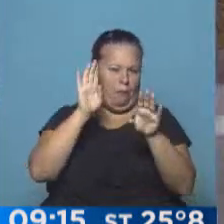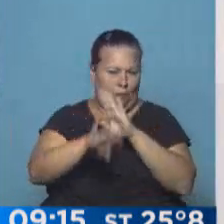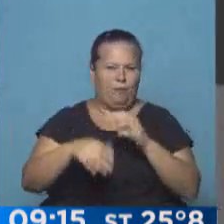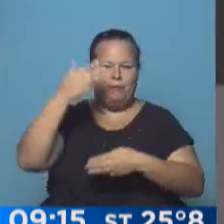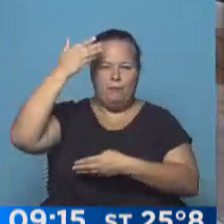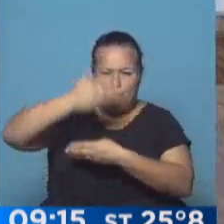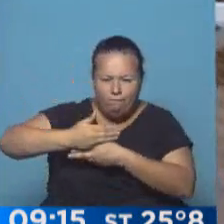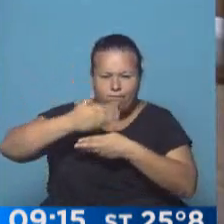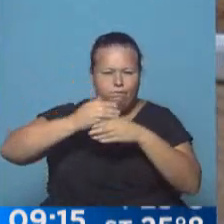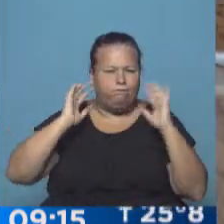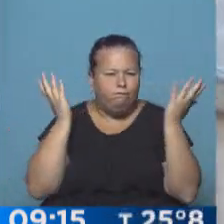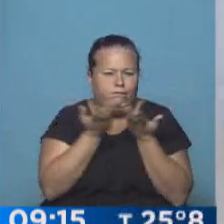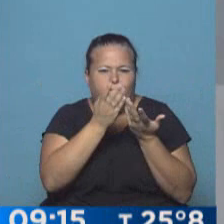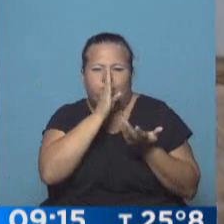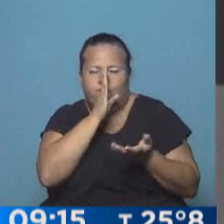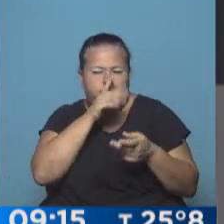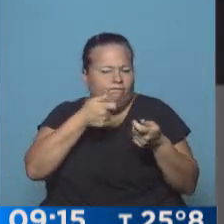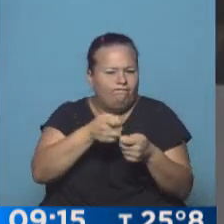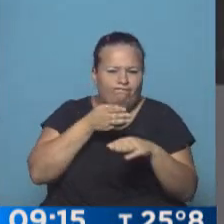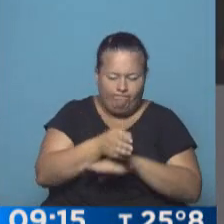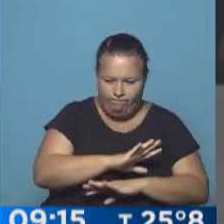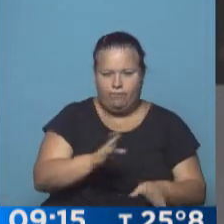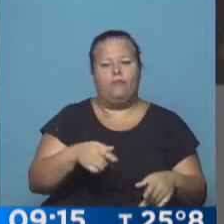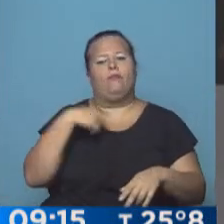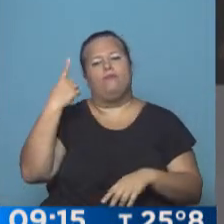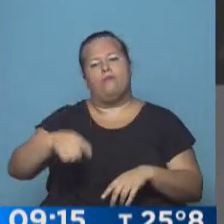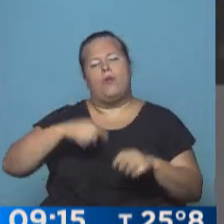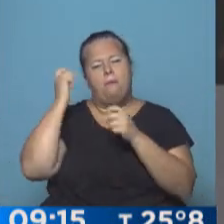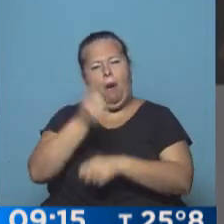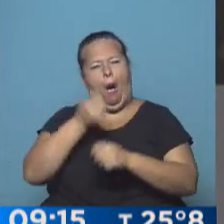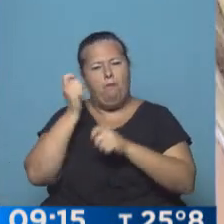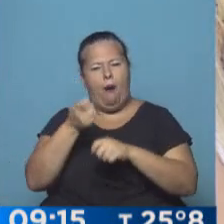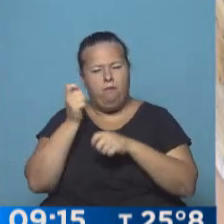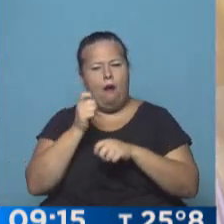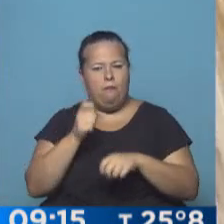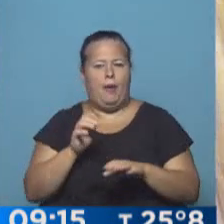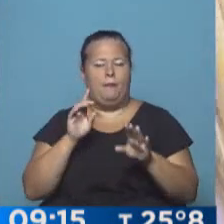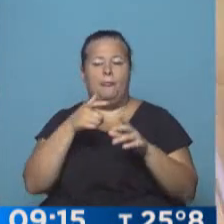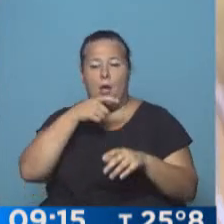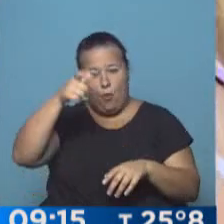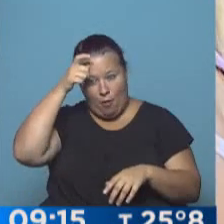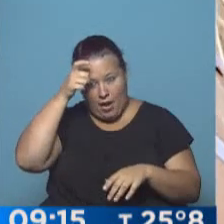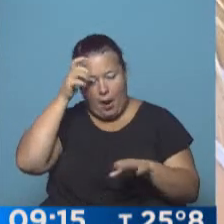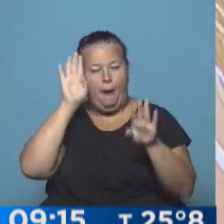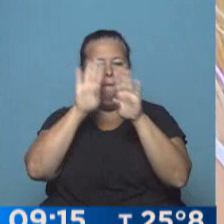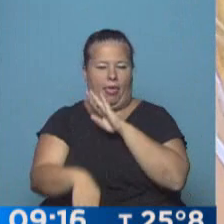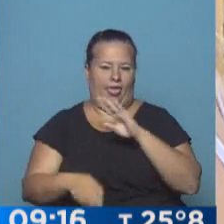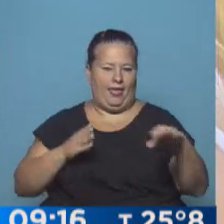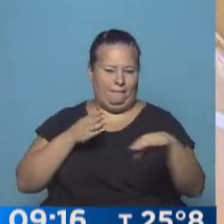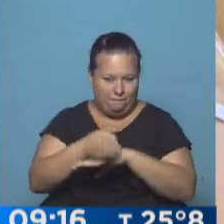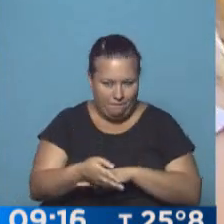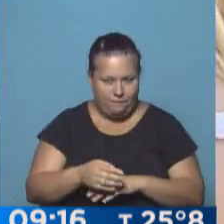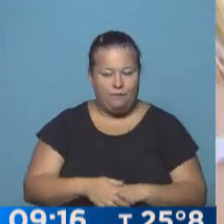persianas cerradas, todo muy trabado. Entonces, después de varios golpes de los bomberos, se logra ingresar a la